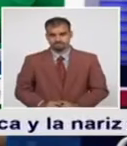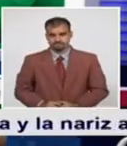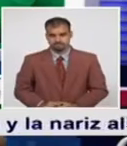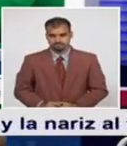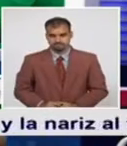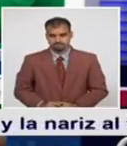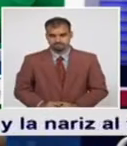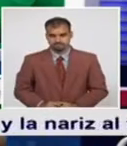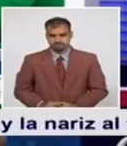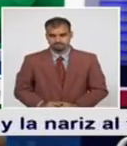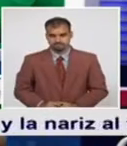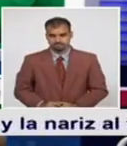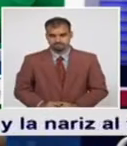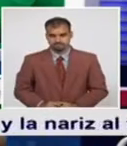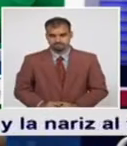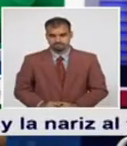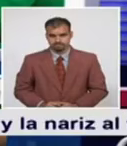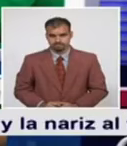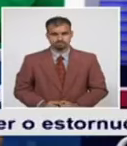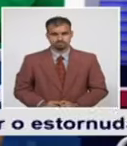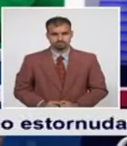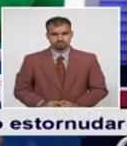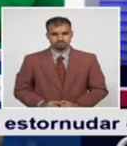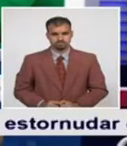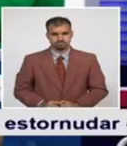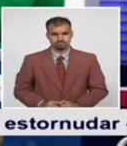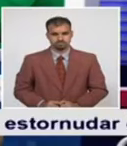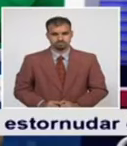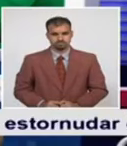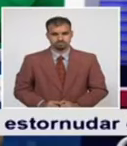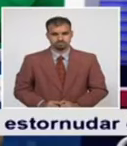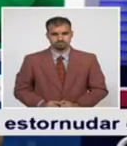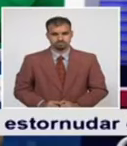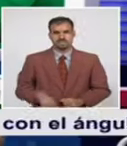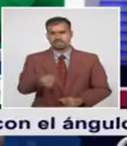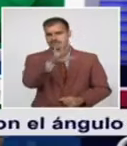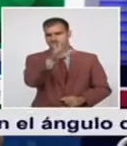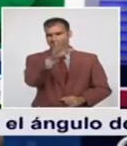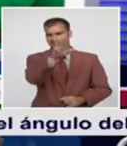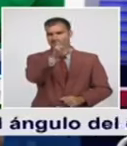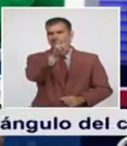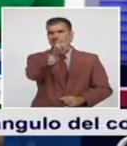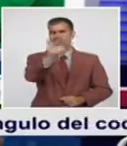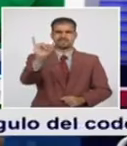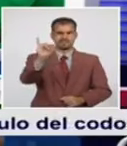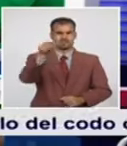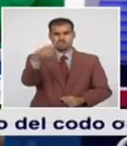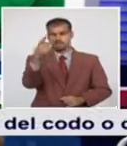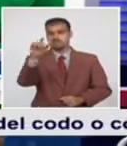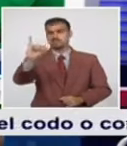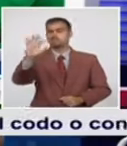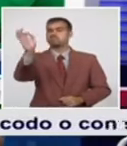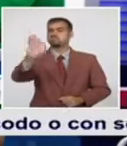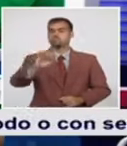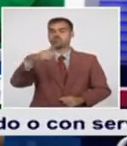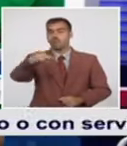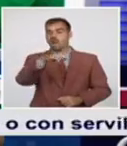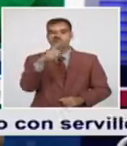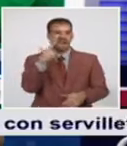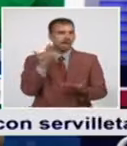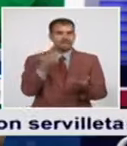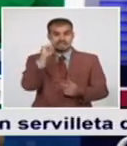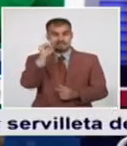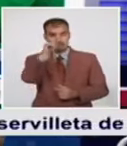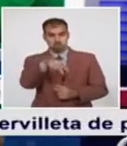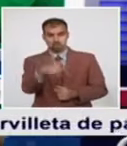50,8%. El 36,3% de los pacientes diagnosticados ayer asintomáticos. En el